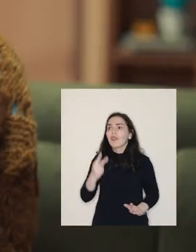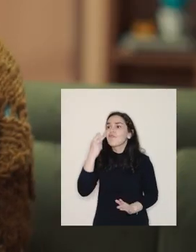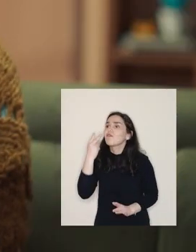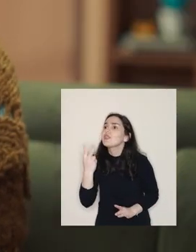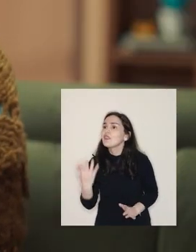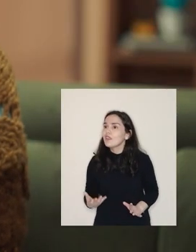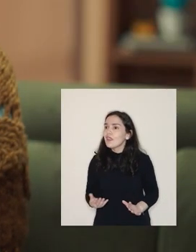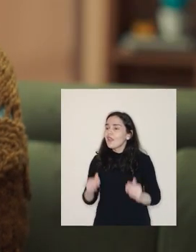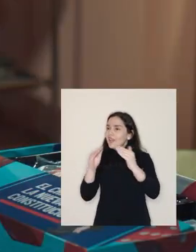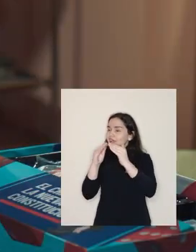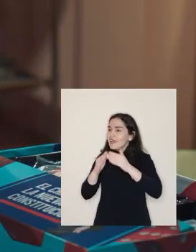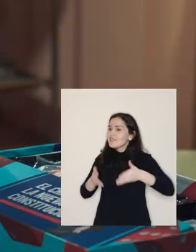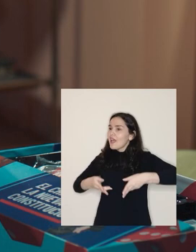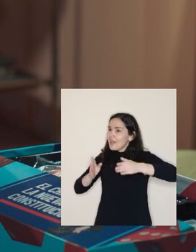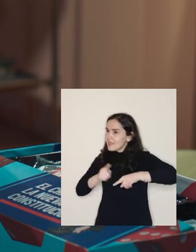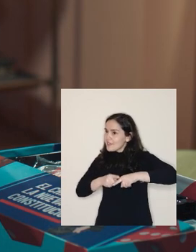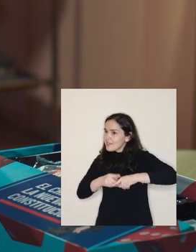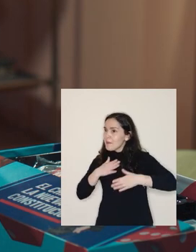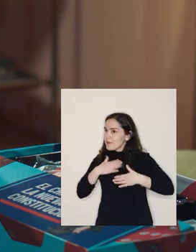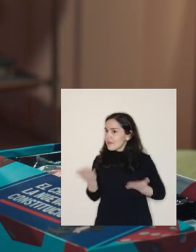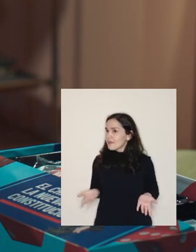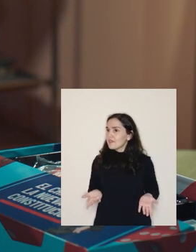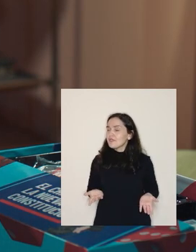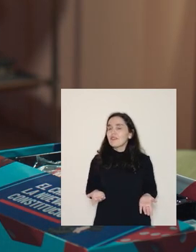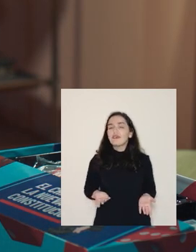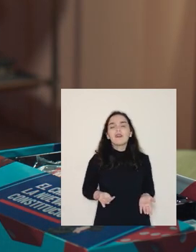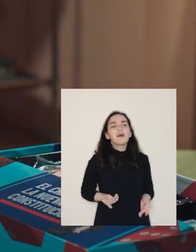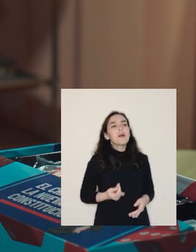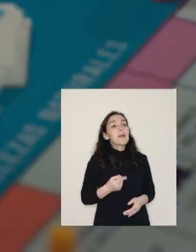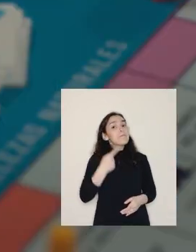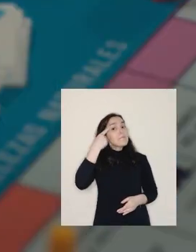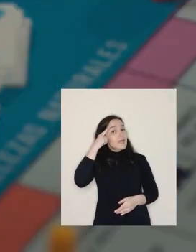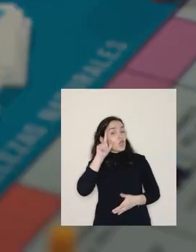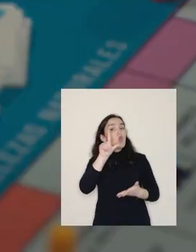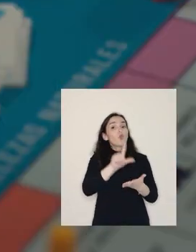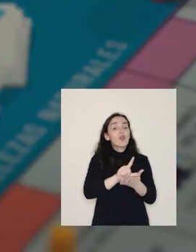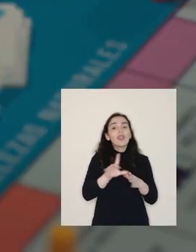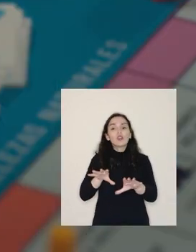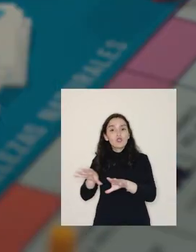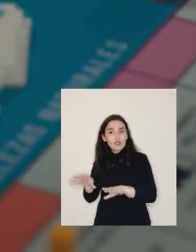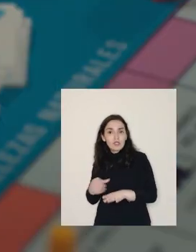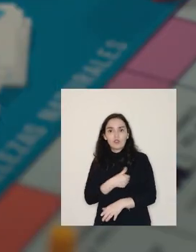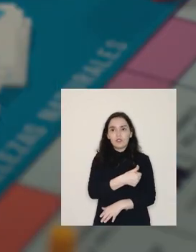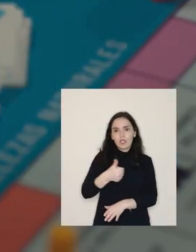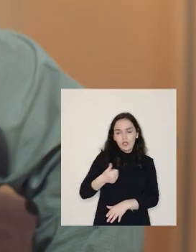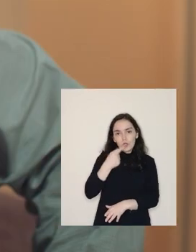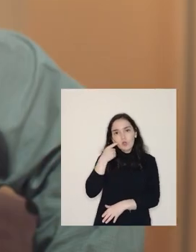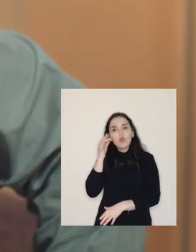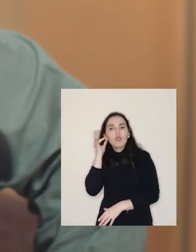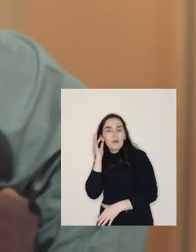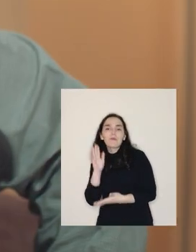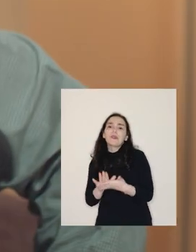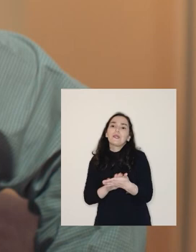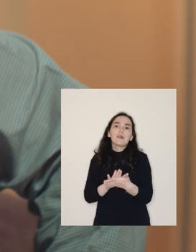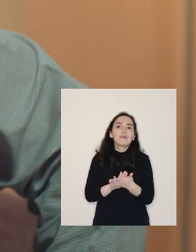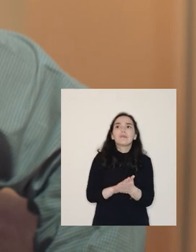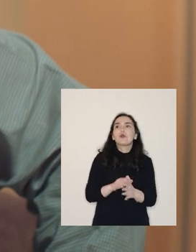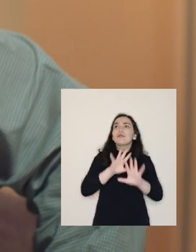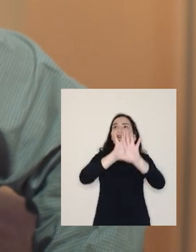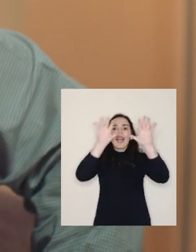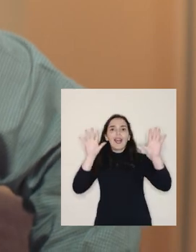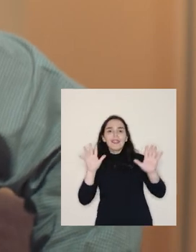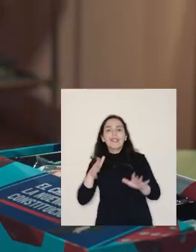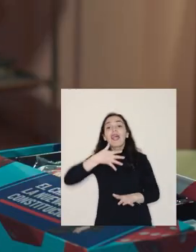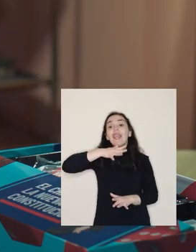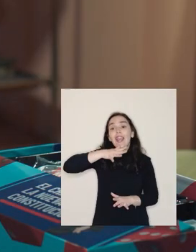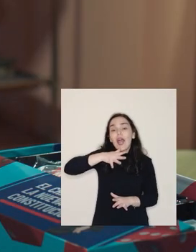de claro. ¿Viste, Camila? La casa de la Avenida Grecia es mía. En cuanto a los bienes que nos pertenecen a todos y todas, como el